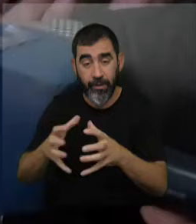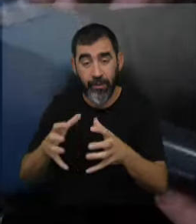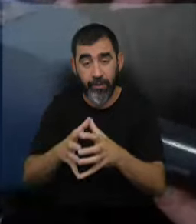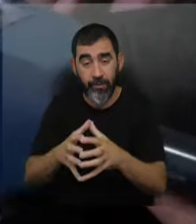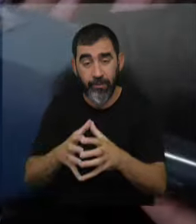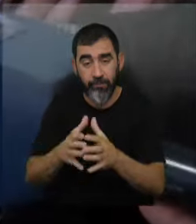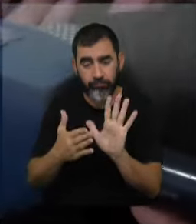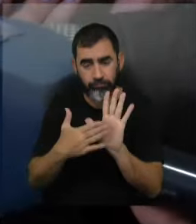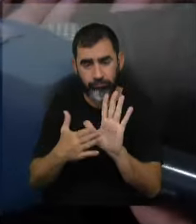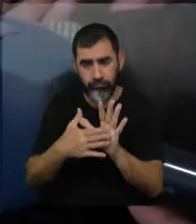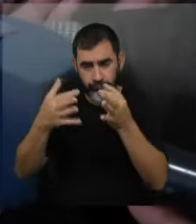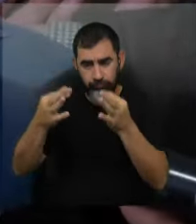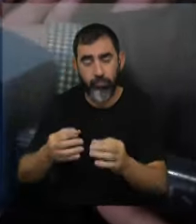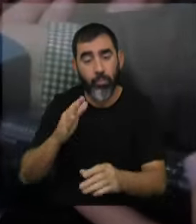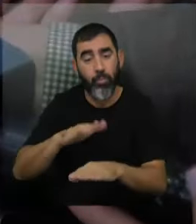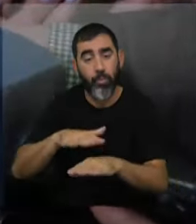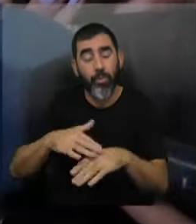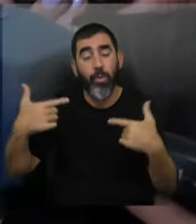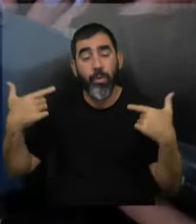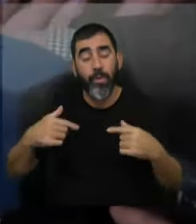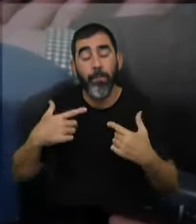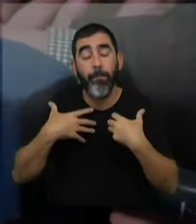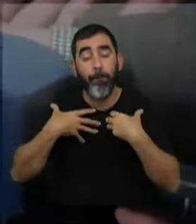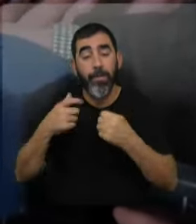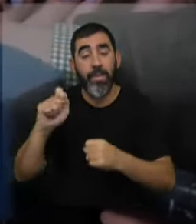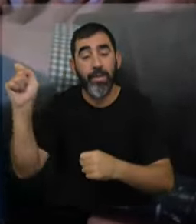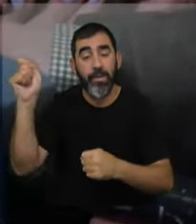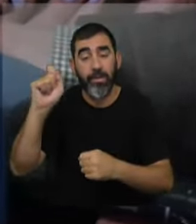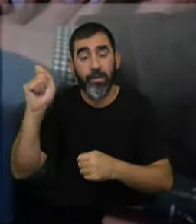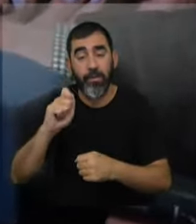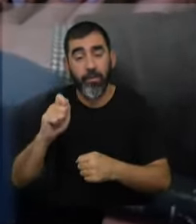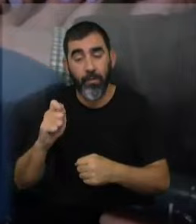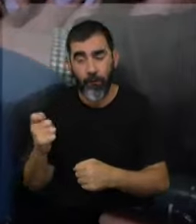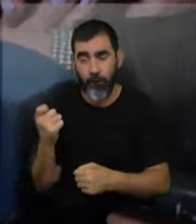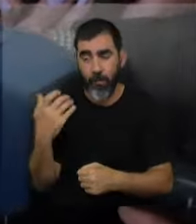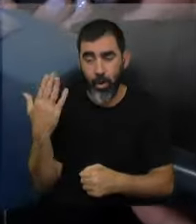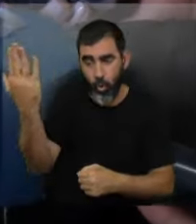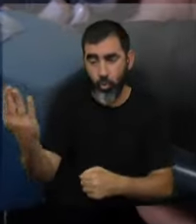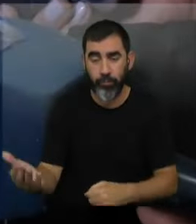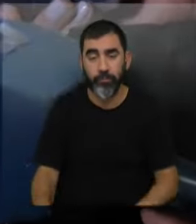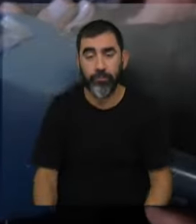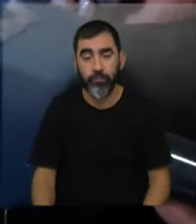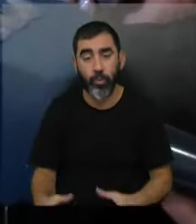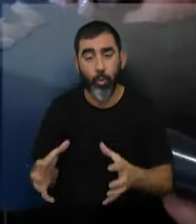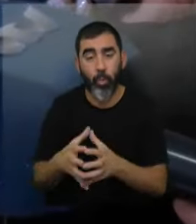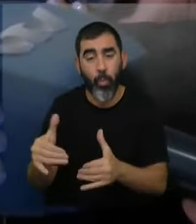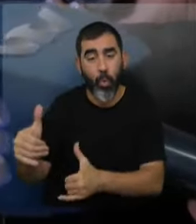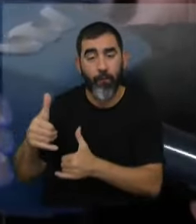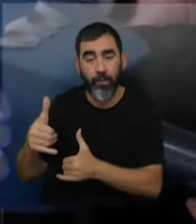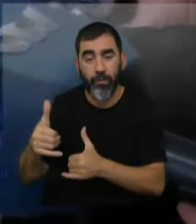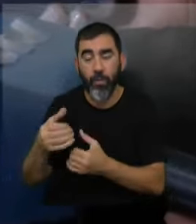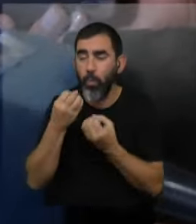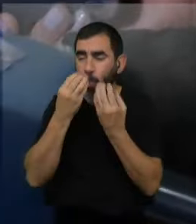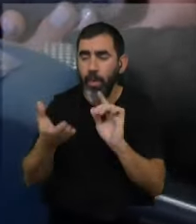demostró durante su tiempo que estuvo en el Ministerio de salud pública la valía que tiene para Cabildo hemos tenemos muy